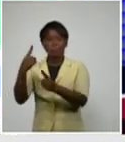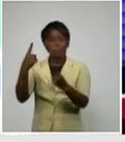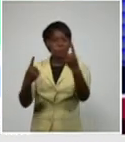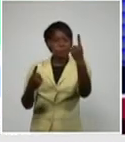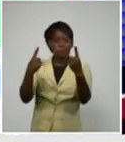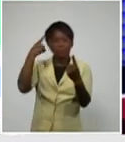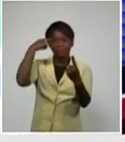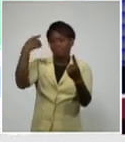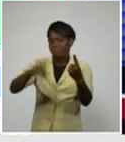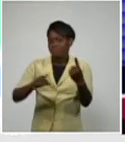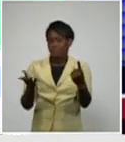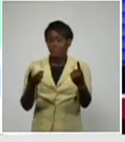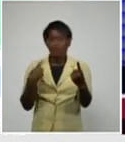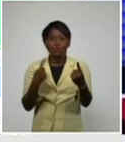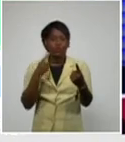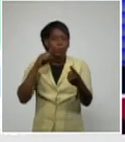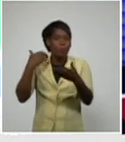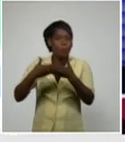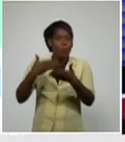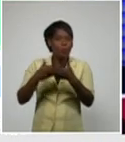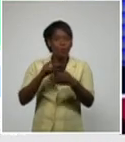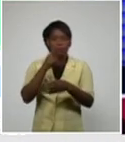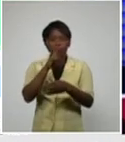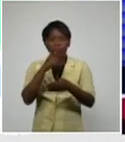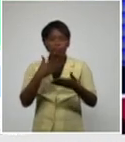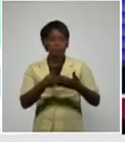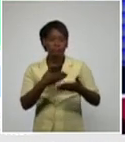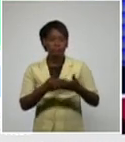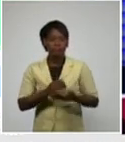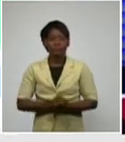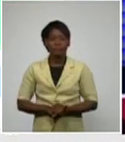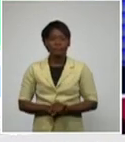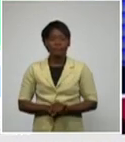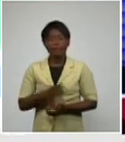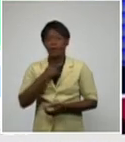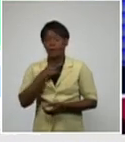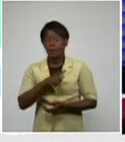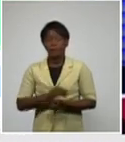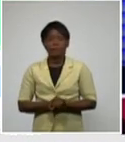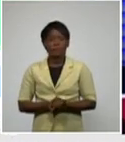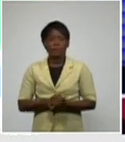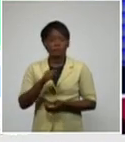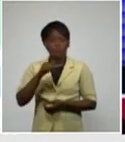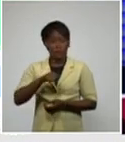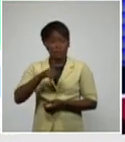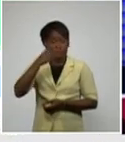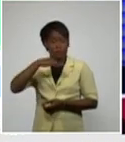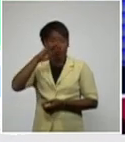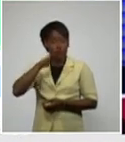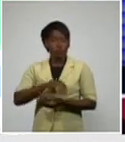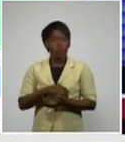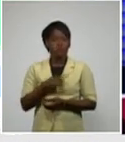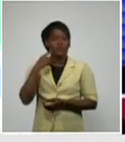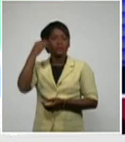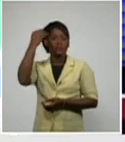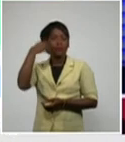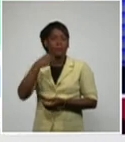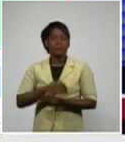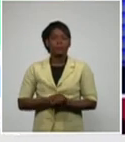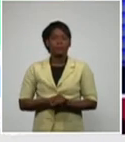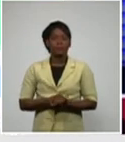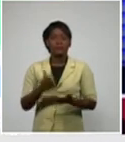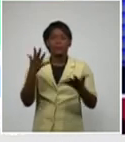características, en Cuba tenemos ya hace más de un mes la posibilidad de hacerle un test de